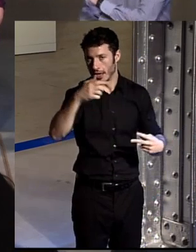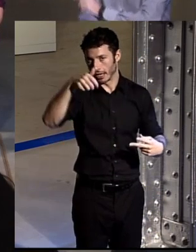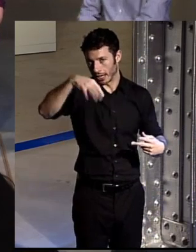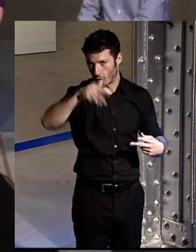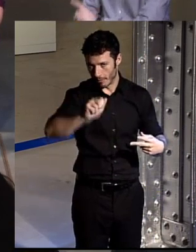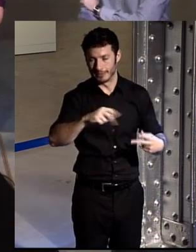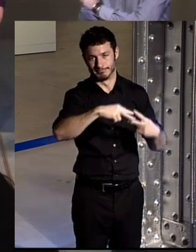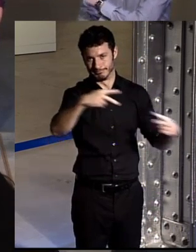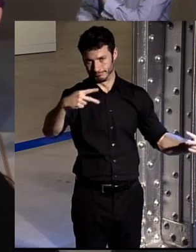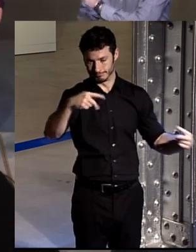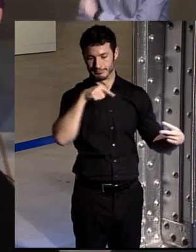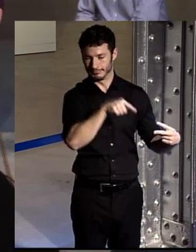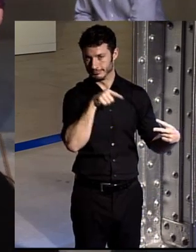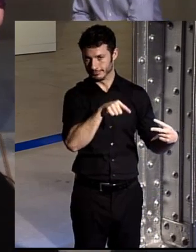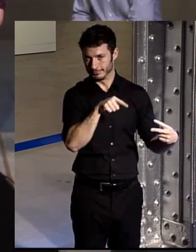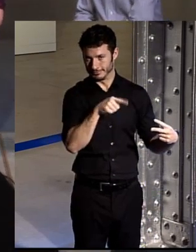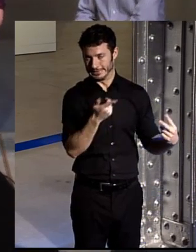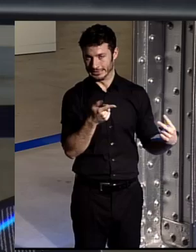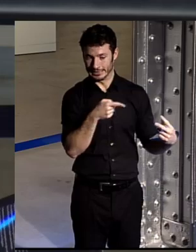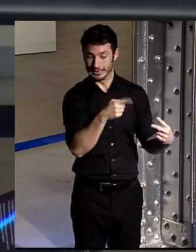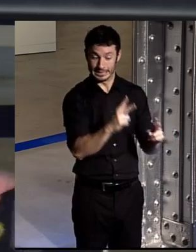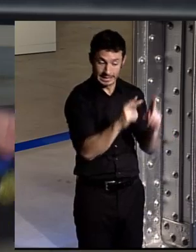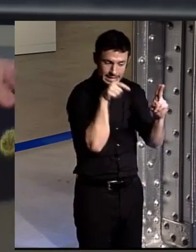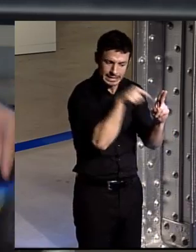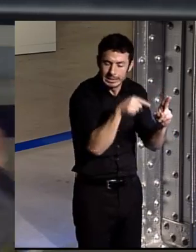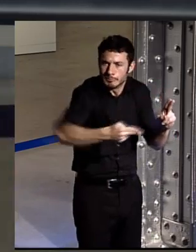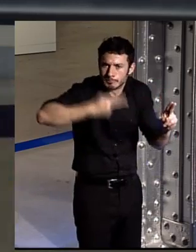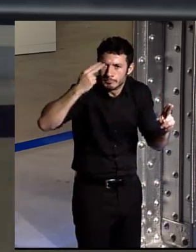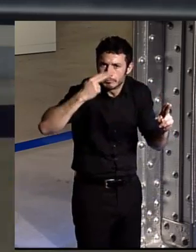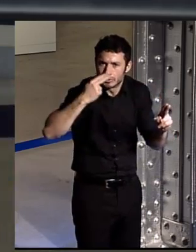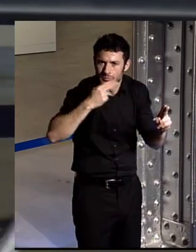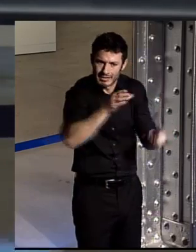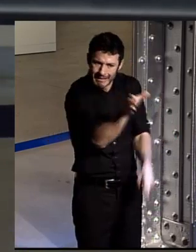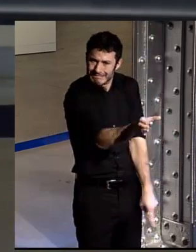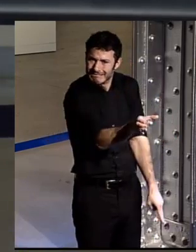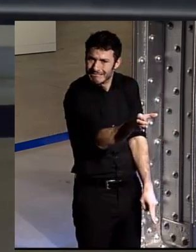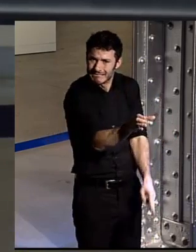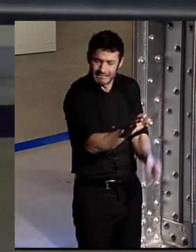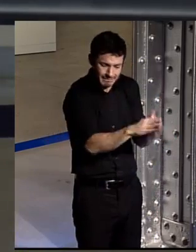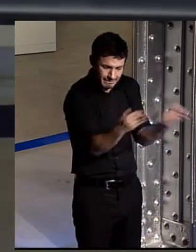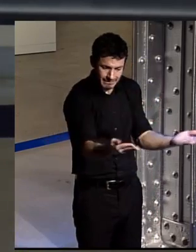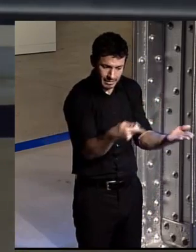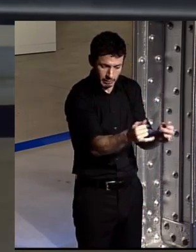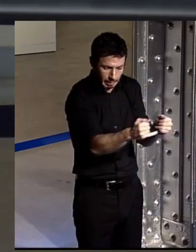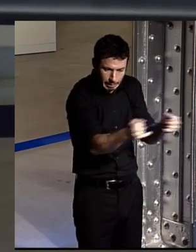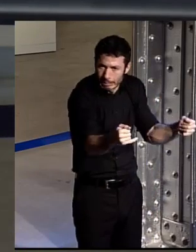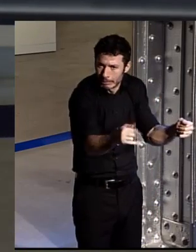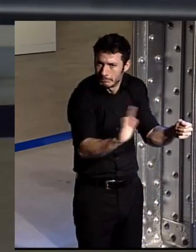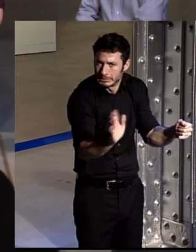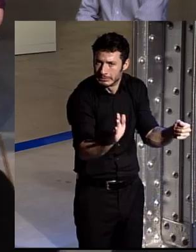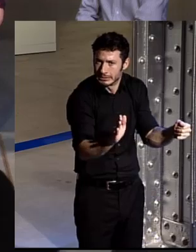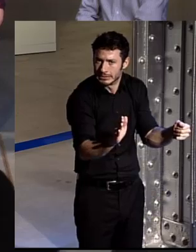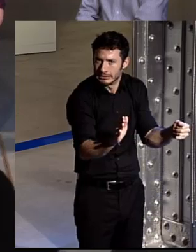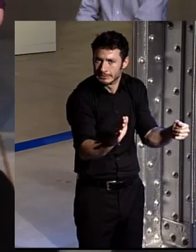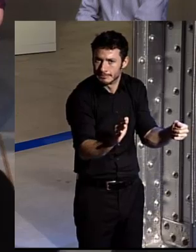¿veis? Y me decía, mira, este es el cachito que a mí me interesa, pero era un libraco así de tocho y era Vaccinia, que es relativamente pequeño, ¿no? No, Vaccinia es